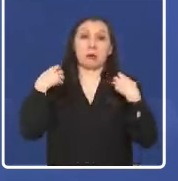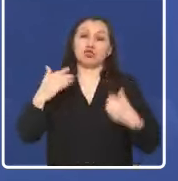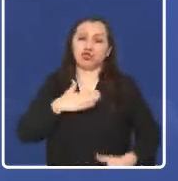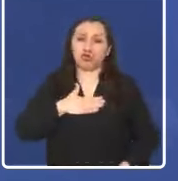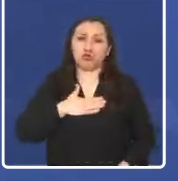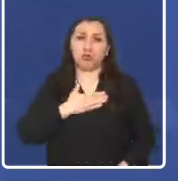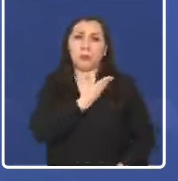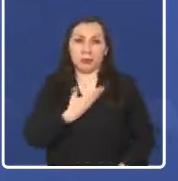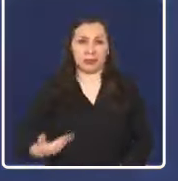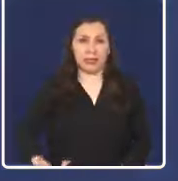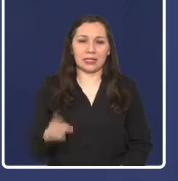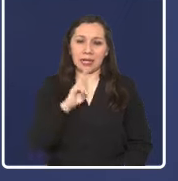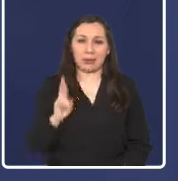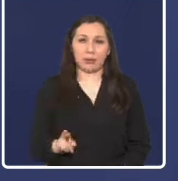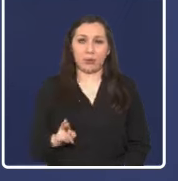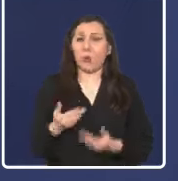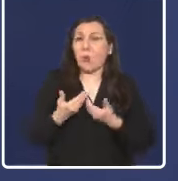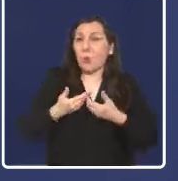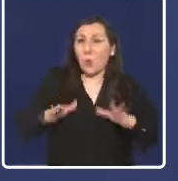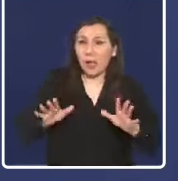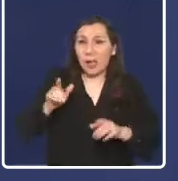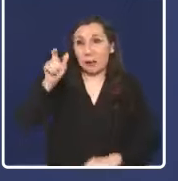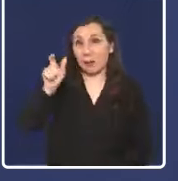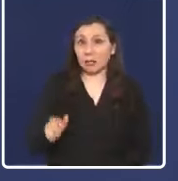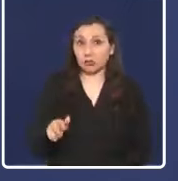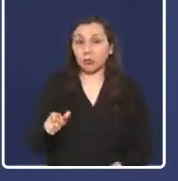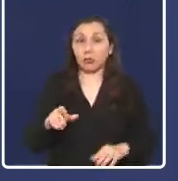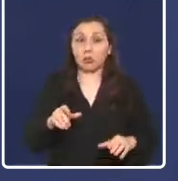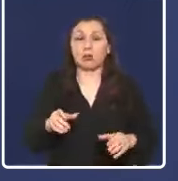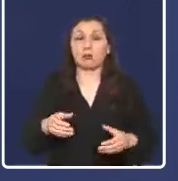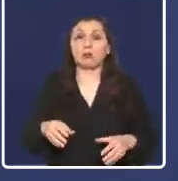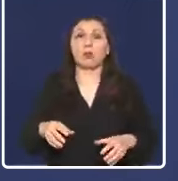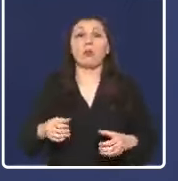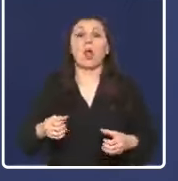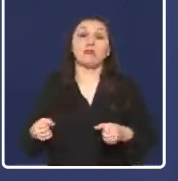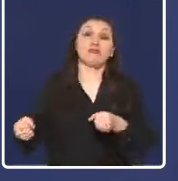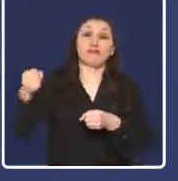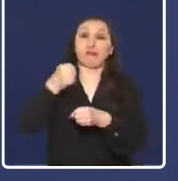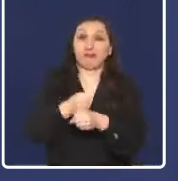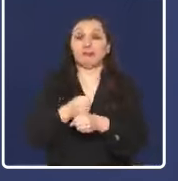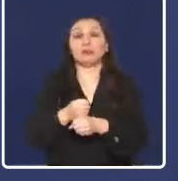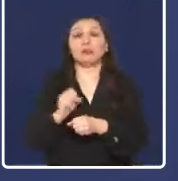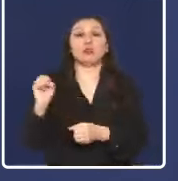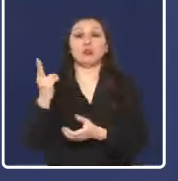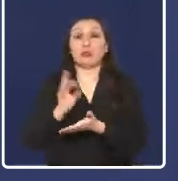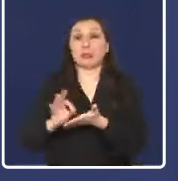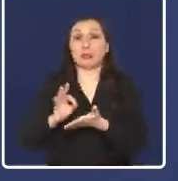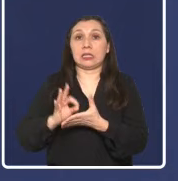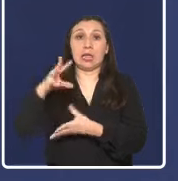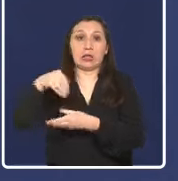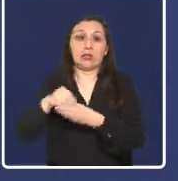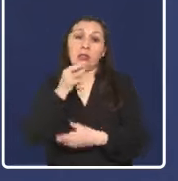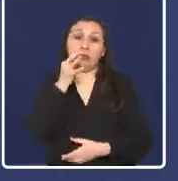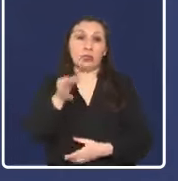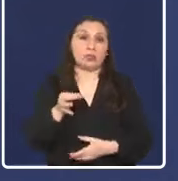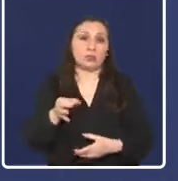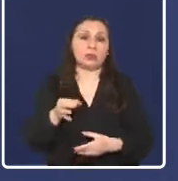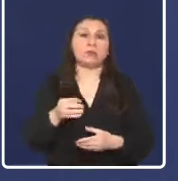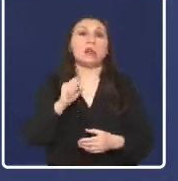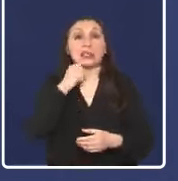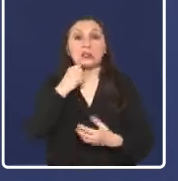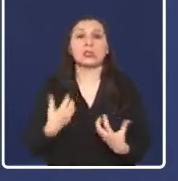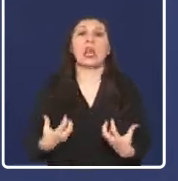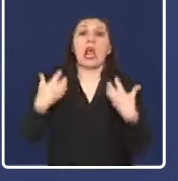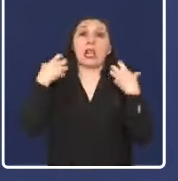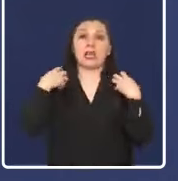yo, como presidente de la República. Cualquier persona que hubiese asumido el cargo de la Subsecretaría del Interior se diría que es para hacerse